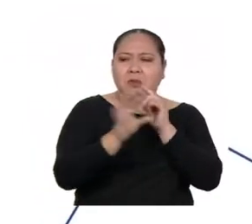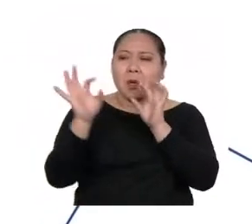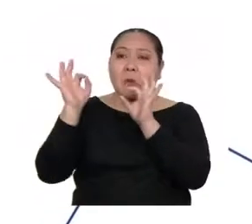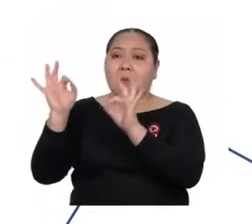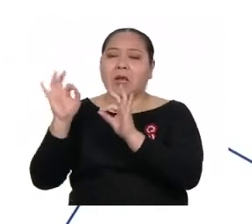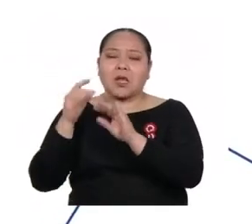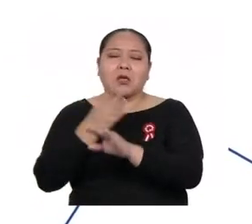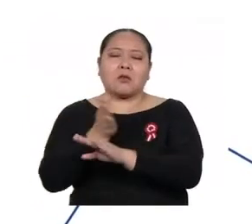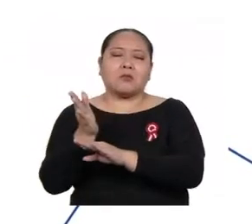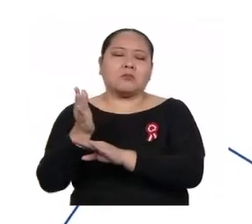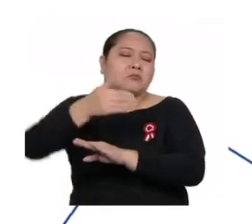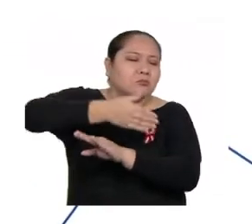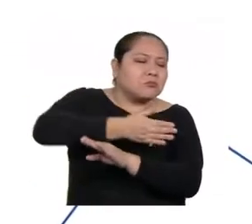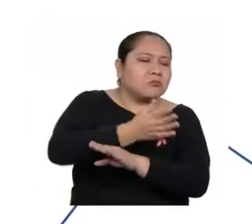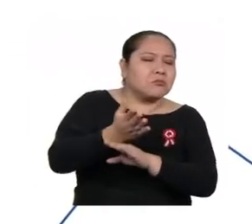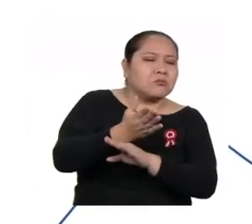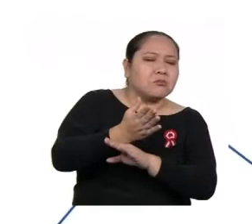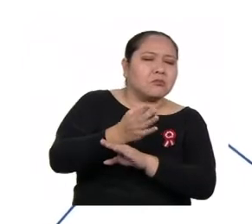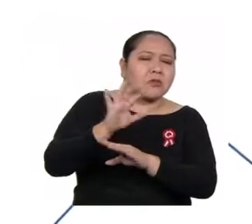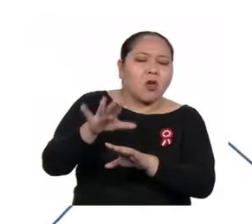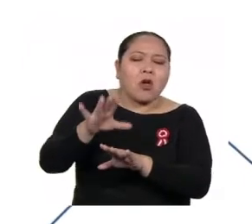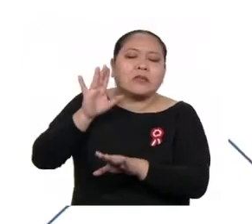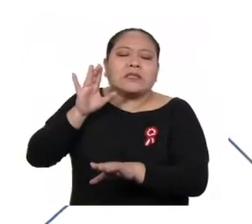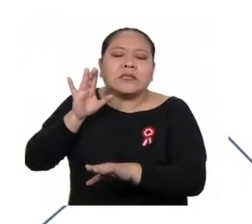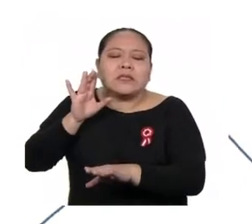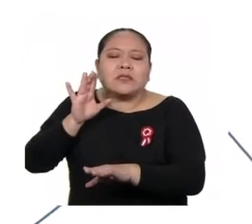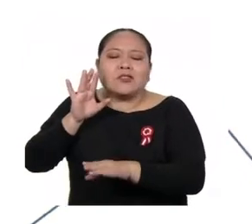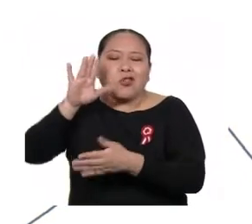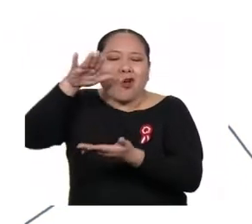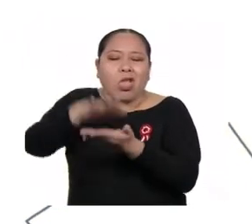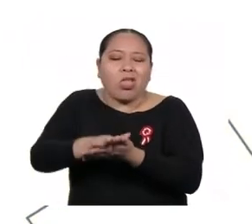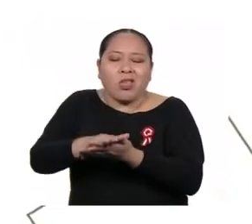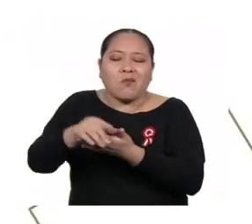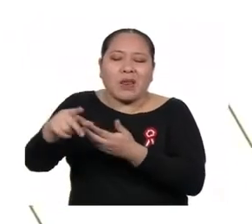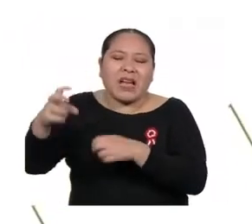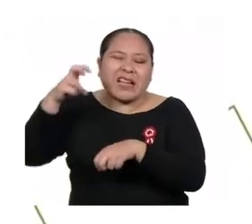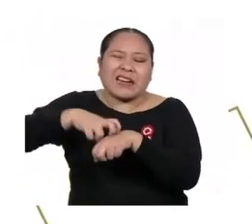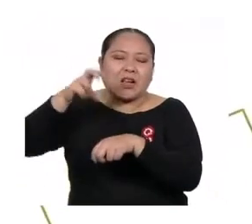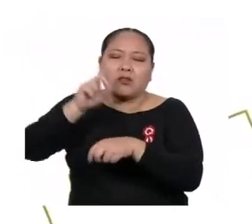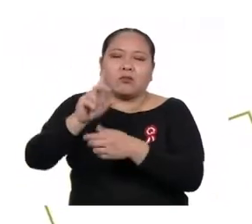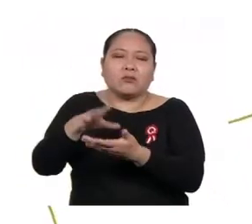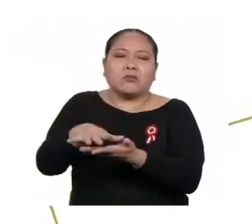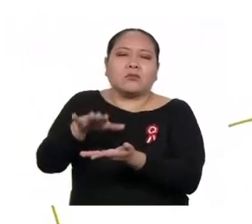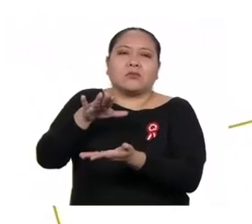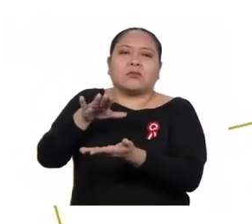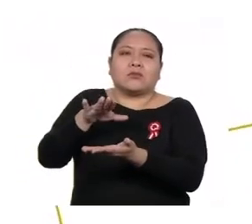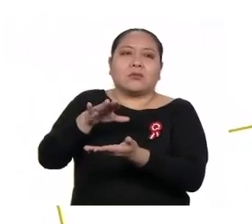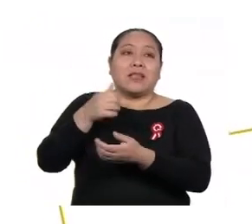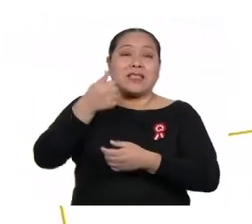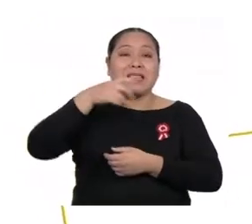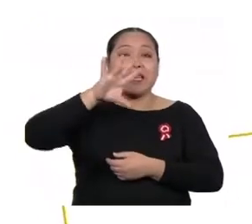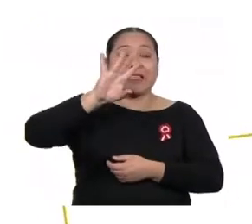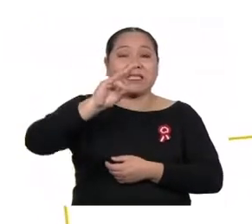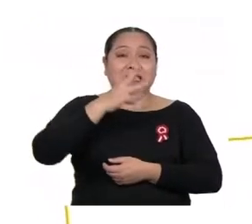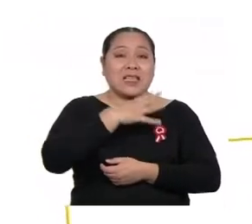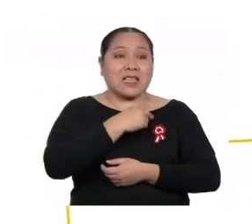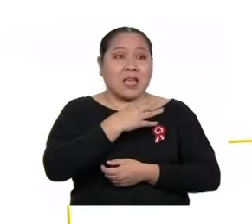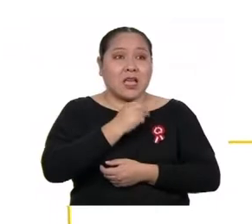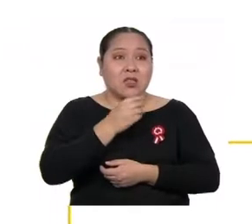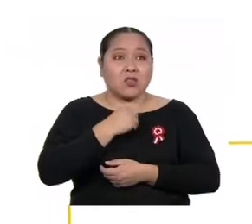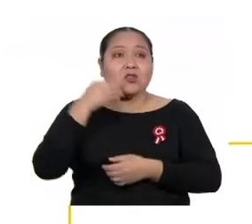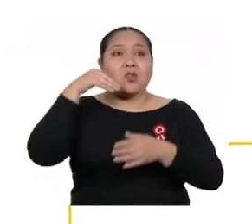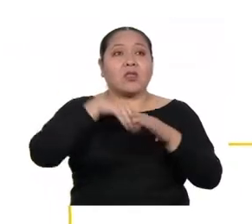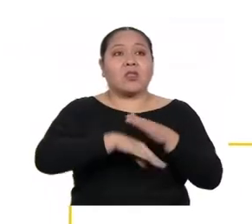peligrosos y podía detener el pie antes de dar la pisada fatal. A los 17 años me inscribí en